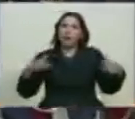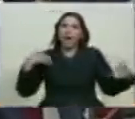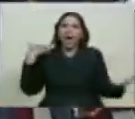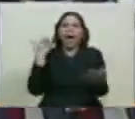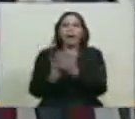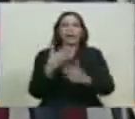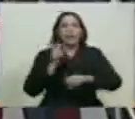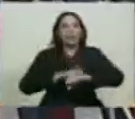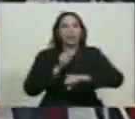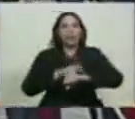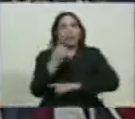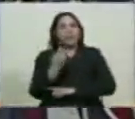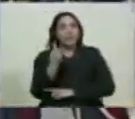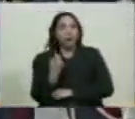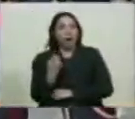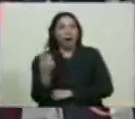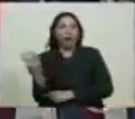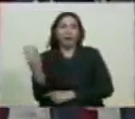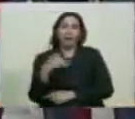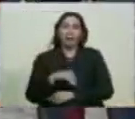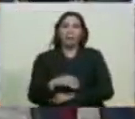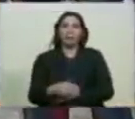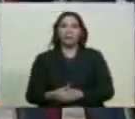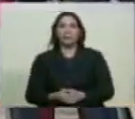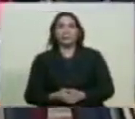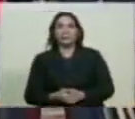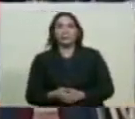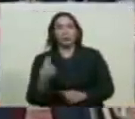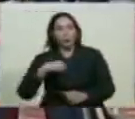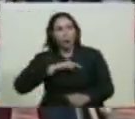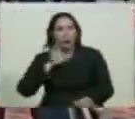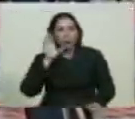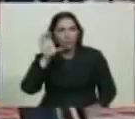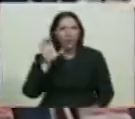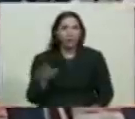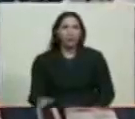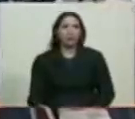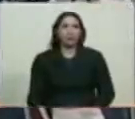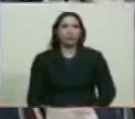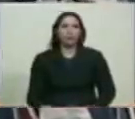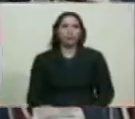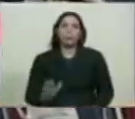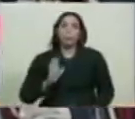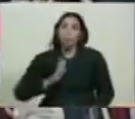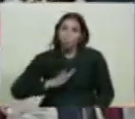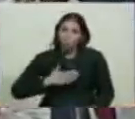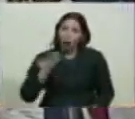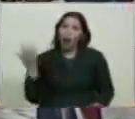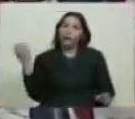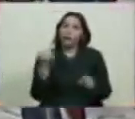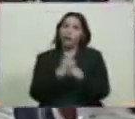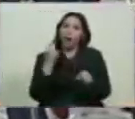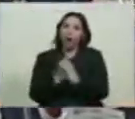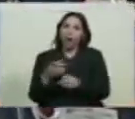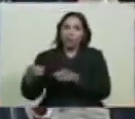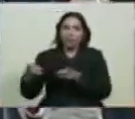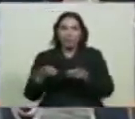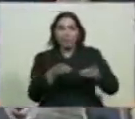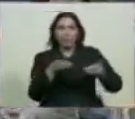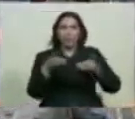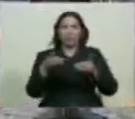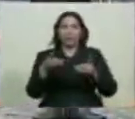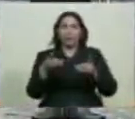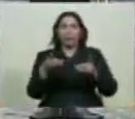venir. Por eso nuestra patria puede labrar su destino en medio de